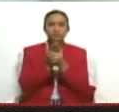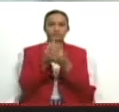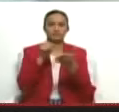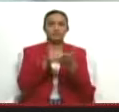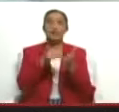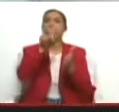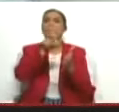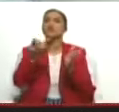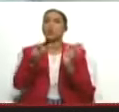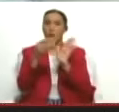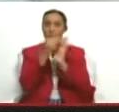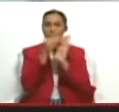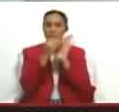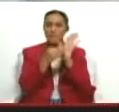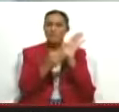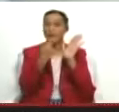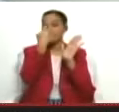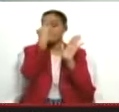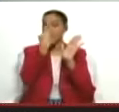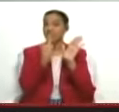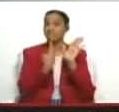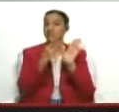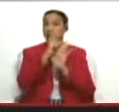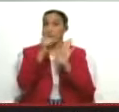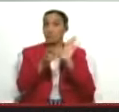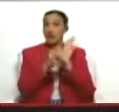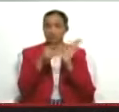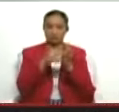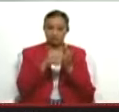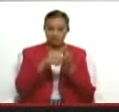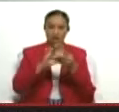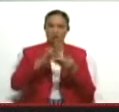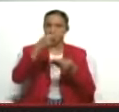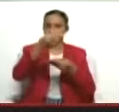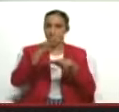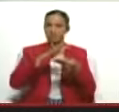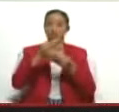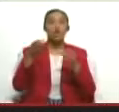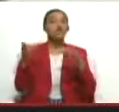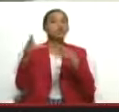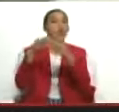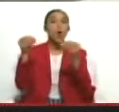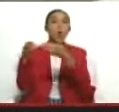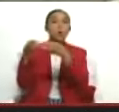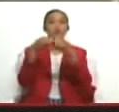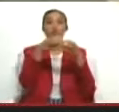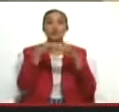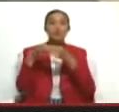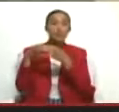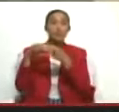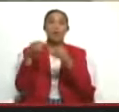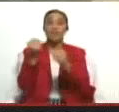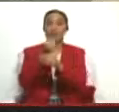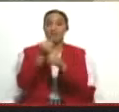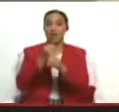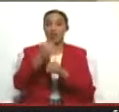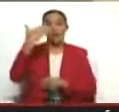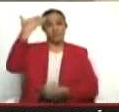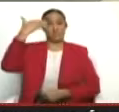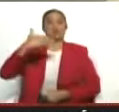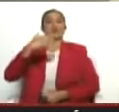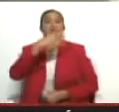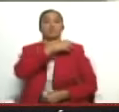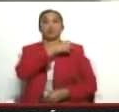comunicaciones se desprende que posee listas de todo el personal militar sin excepción eso está aquí